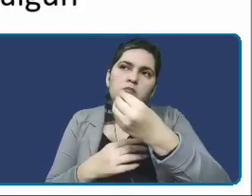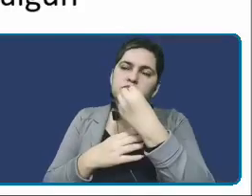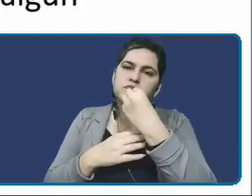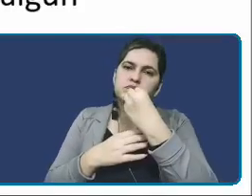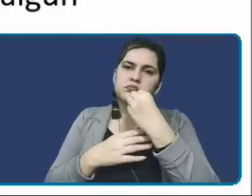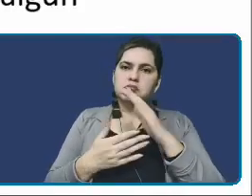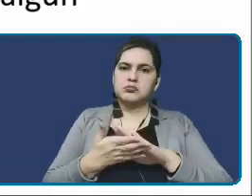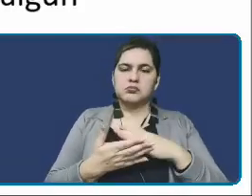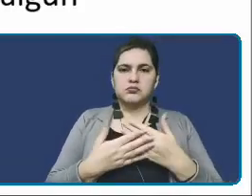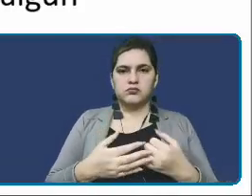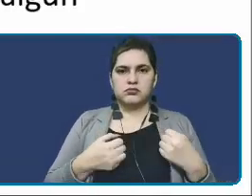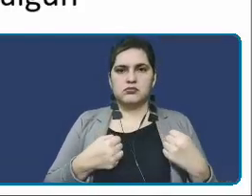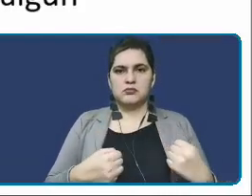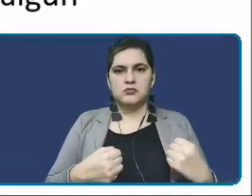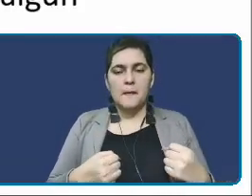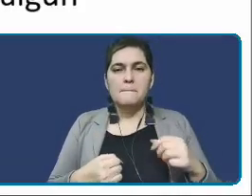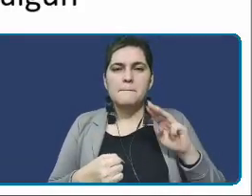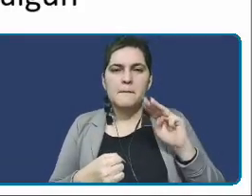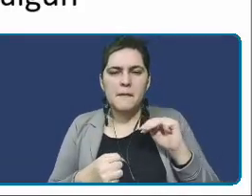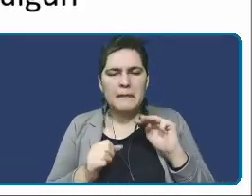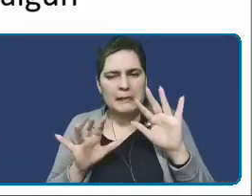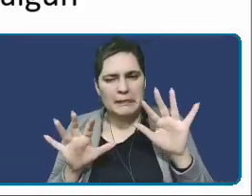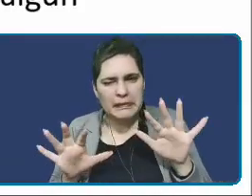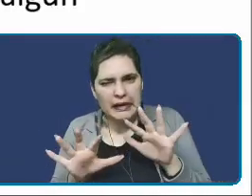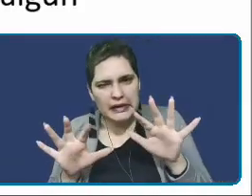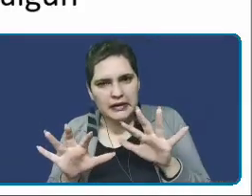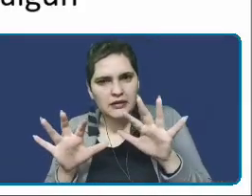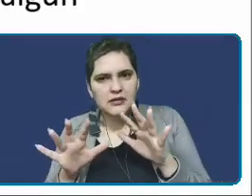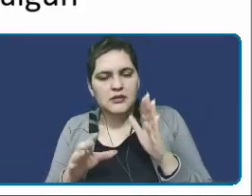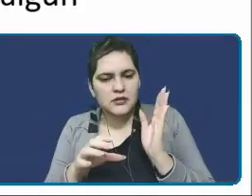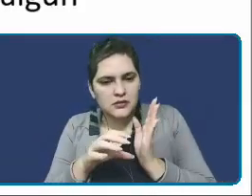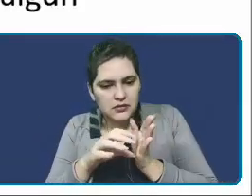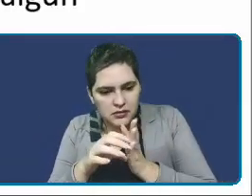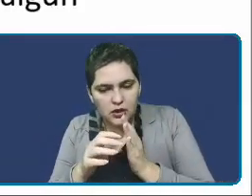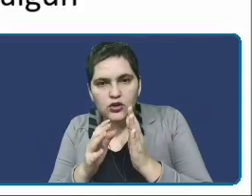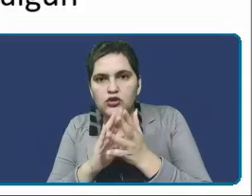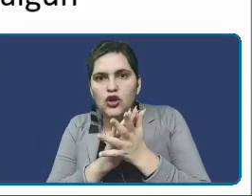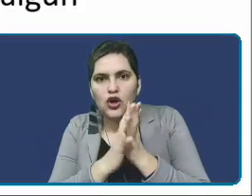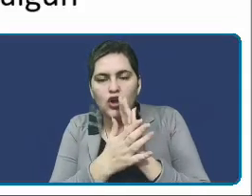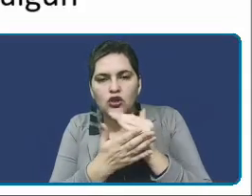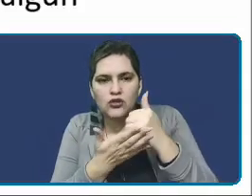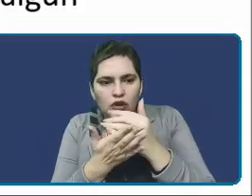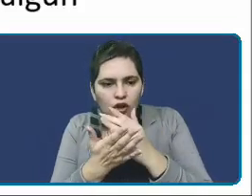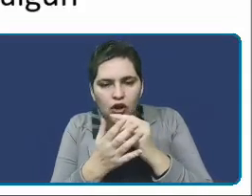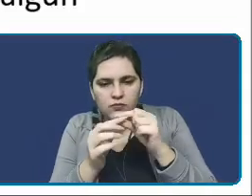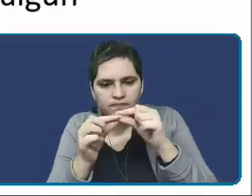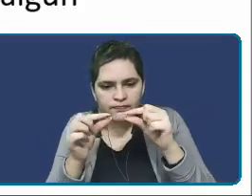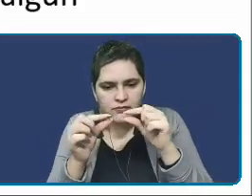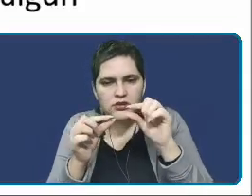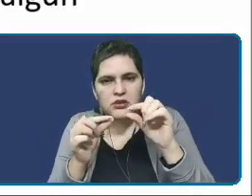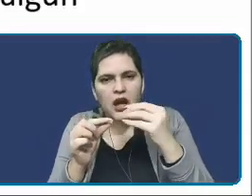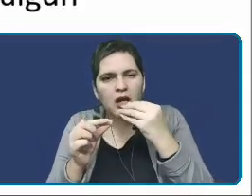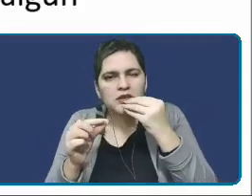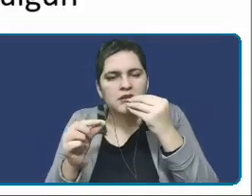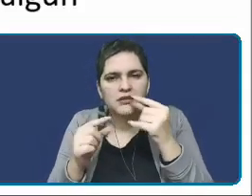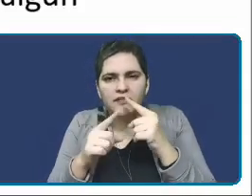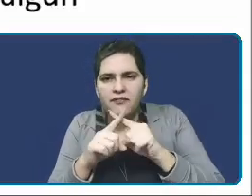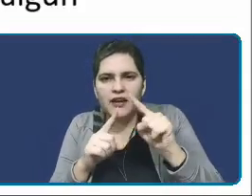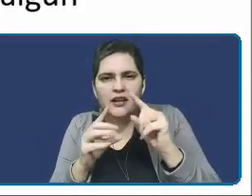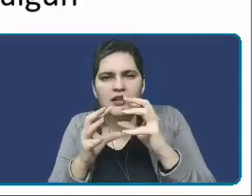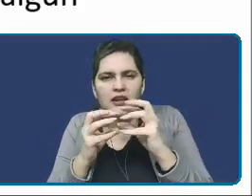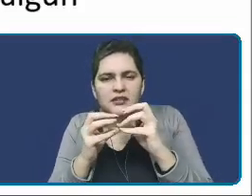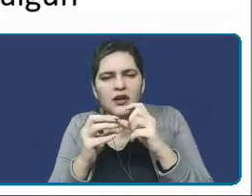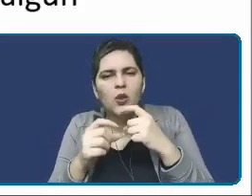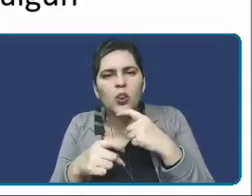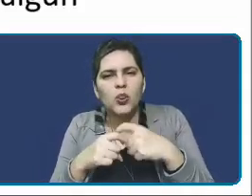podemos hacer un tremendo esfuerzo y cortar a lo mejor todo en cuadradito o hacerlo más crocante para que pierda esta